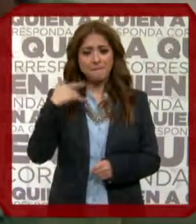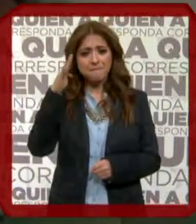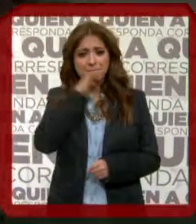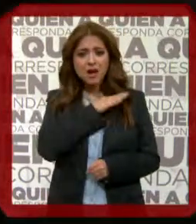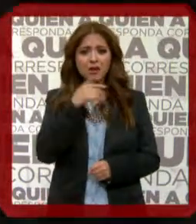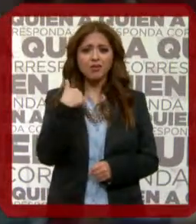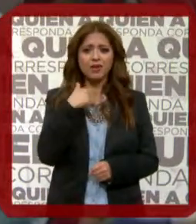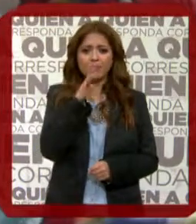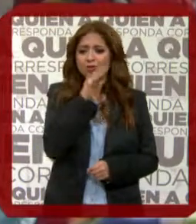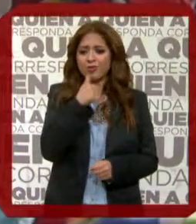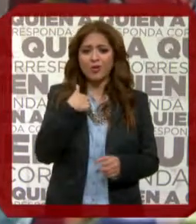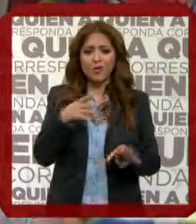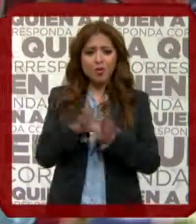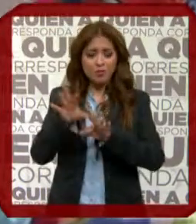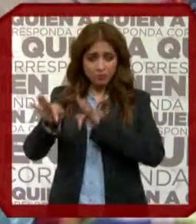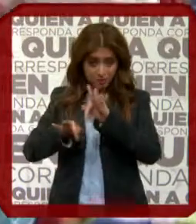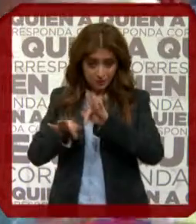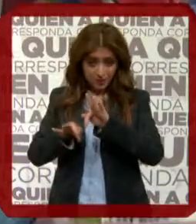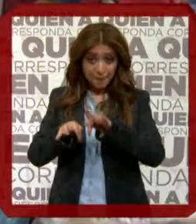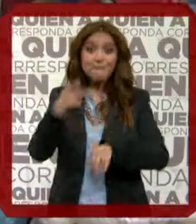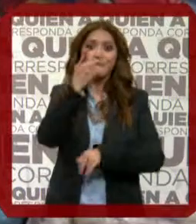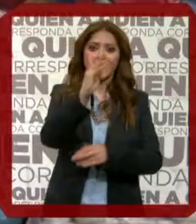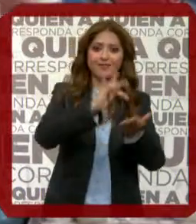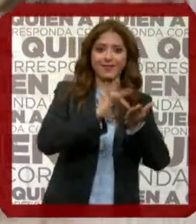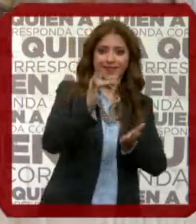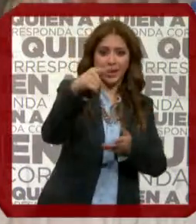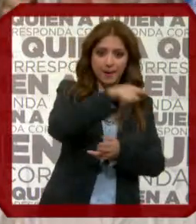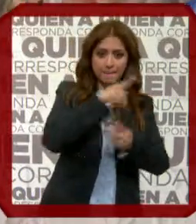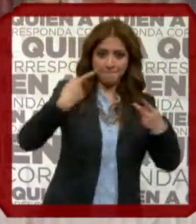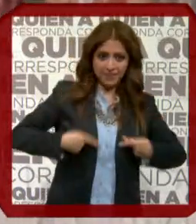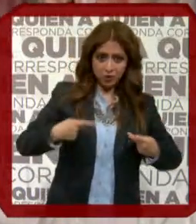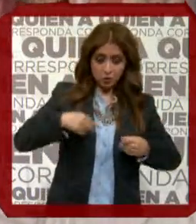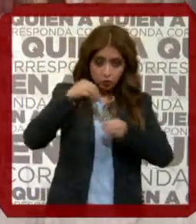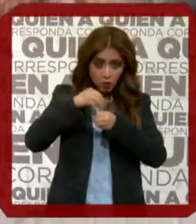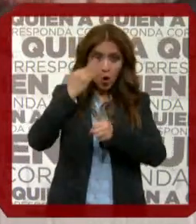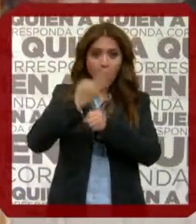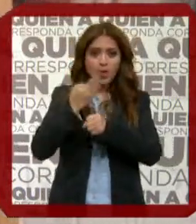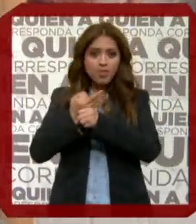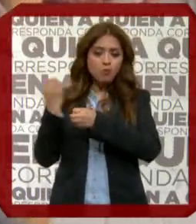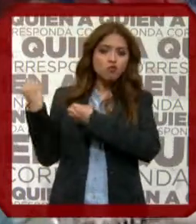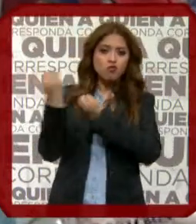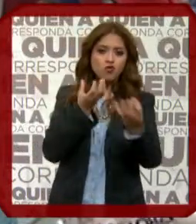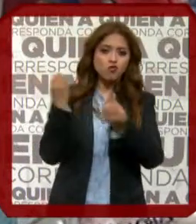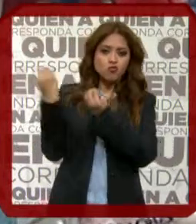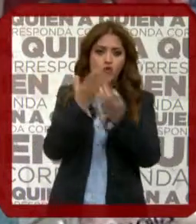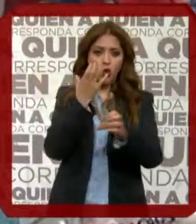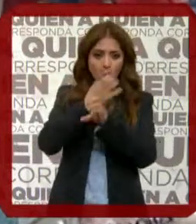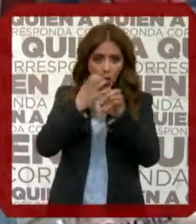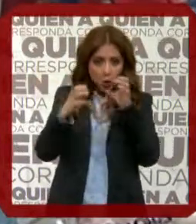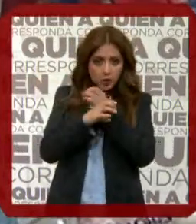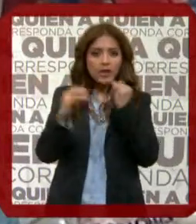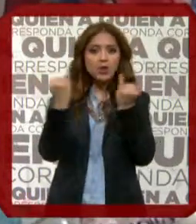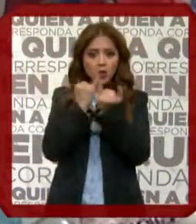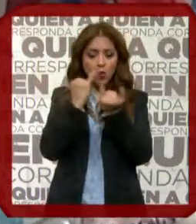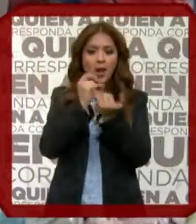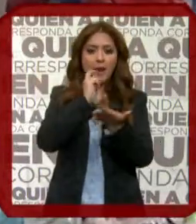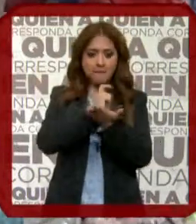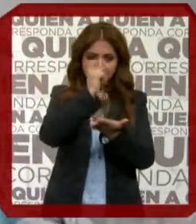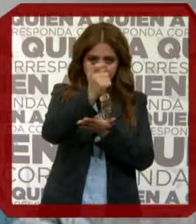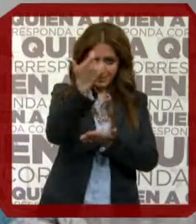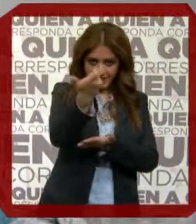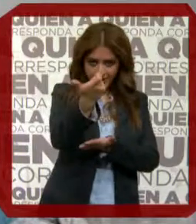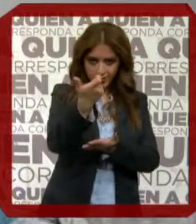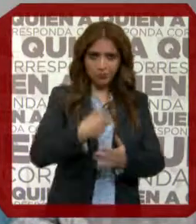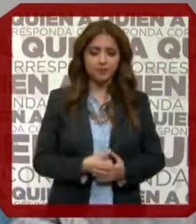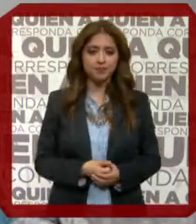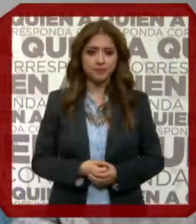nada más por él gracias a la ayuda de varias personas de manera anónima el apoyo comenzó a llegar también le donaron dinero me trajeron